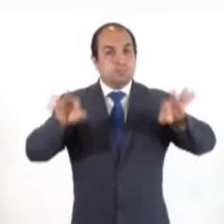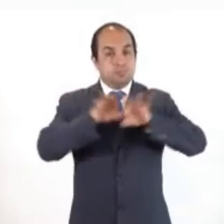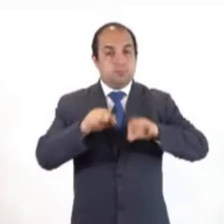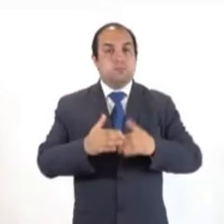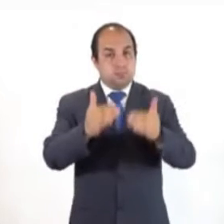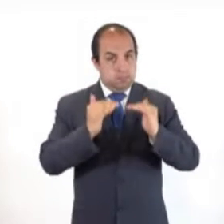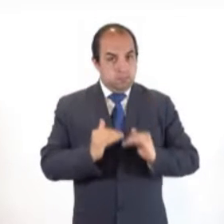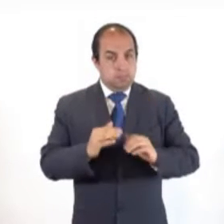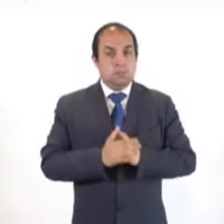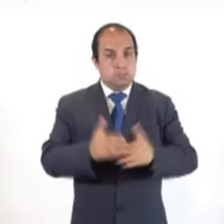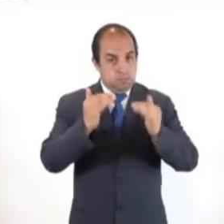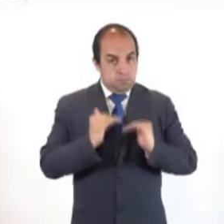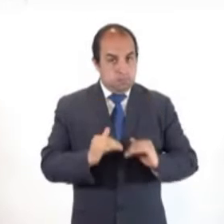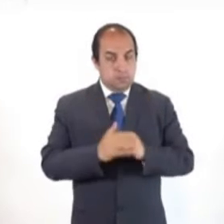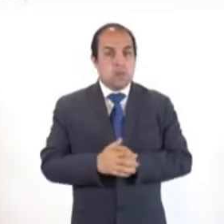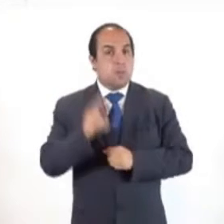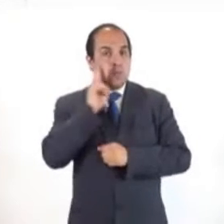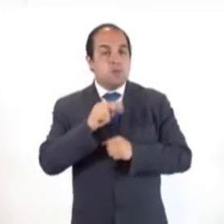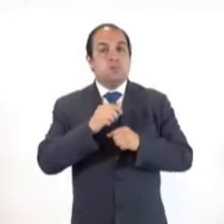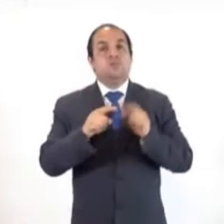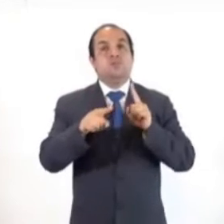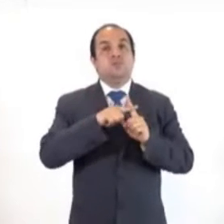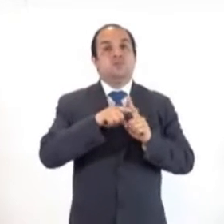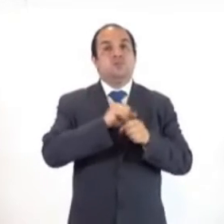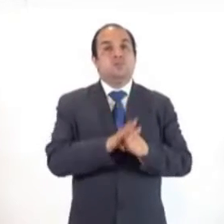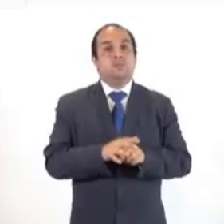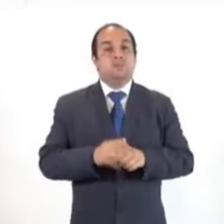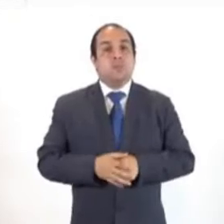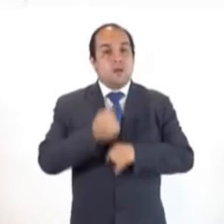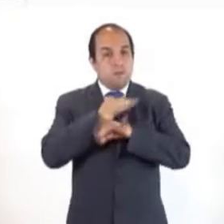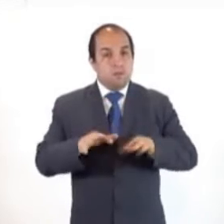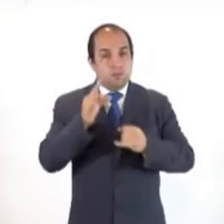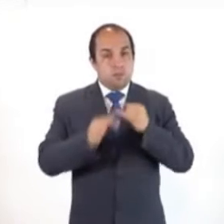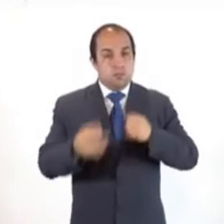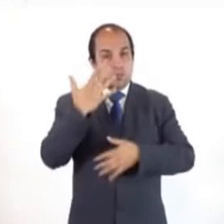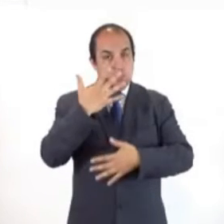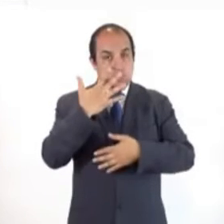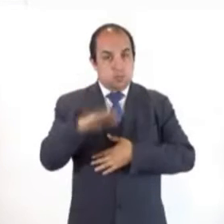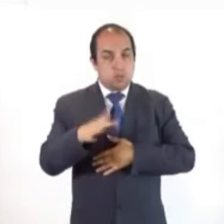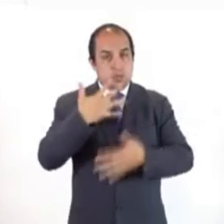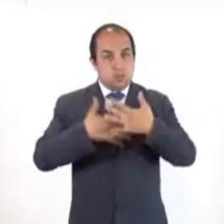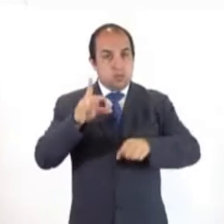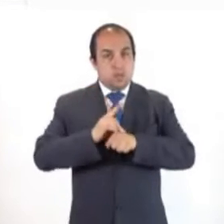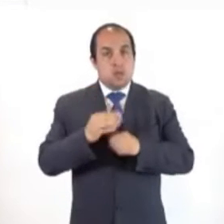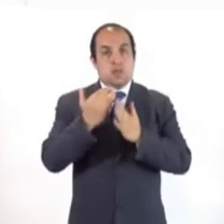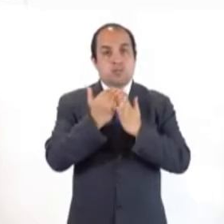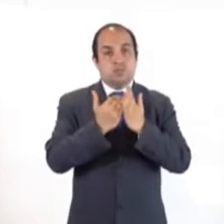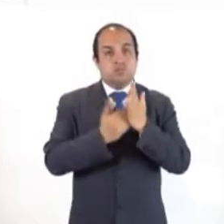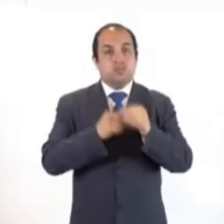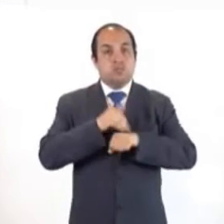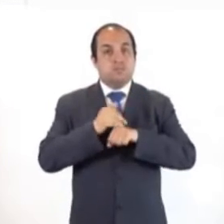Siguiente. Siguiente, pruebas y positividad. Hemos estado informando, en los últimos 10, 15 días ha venido bajando el